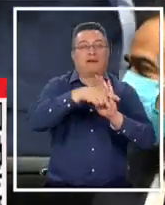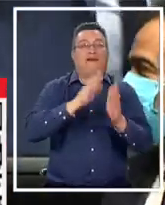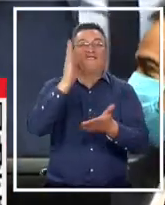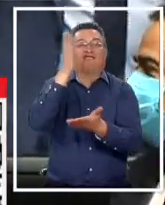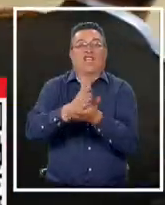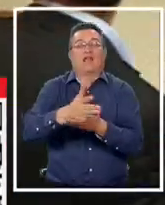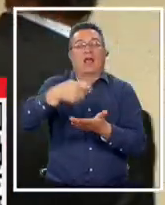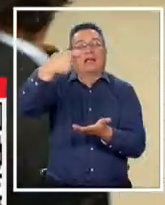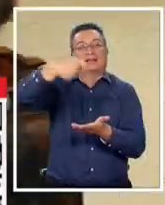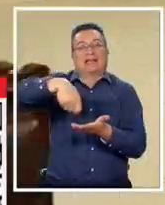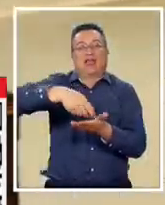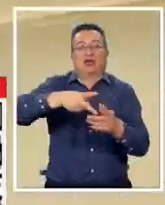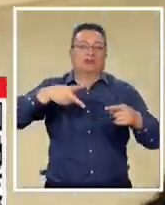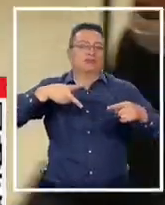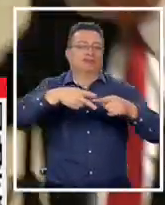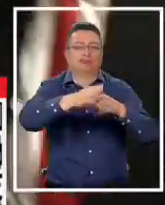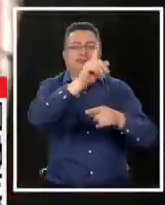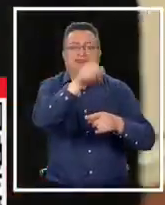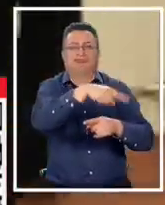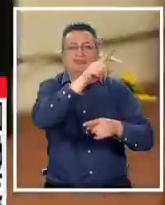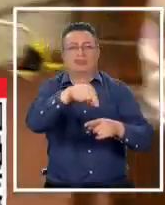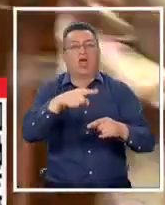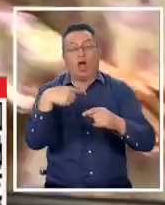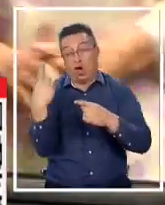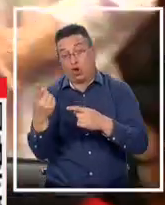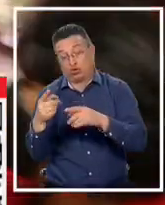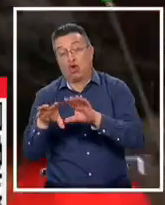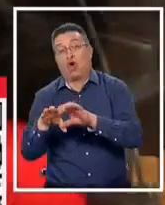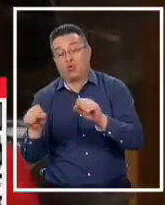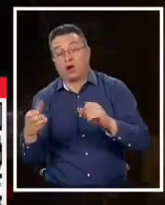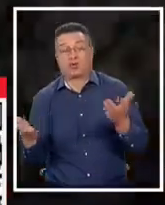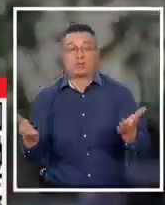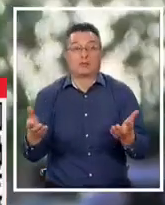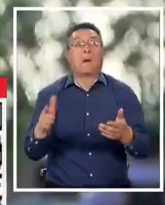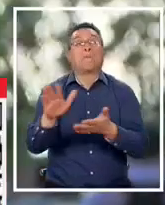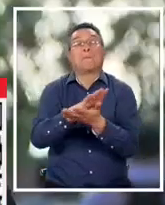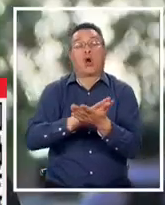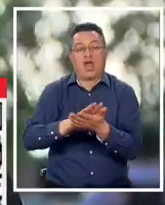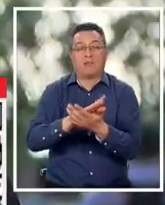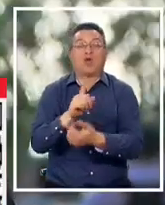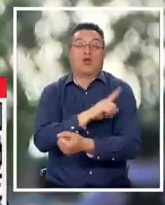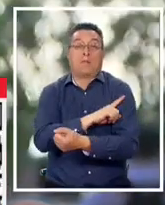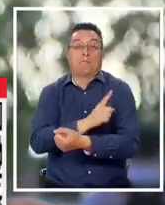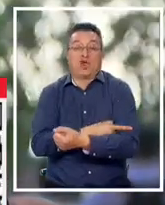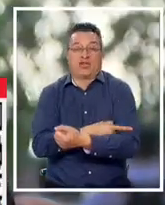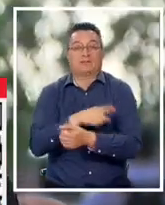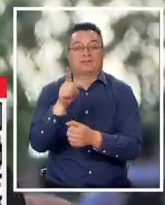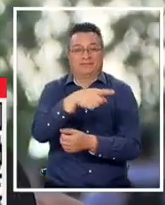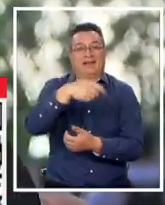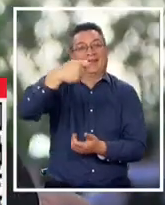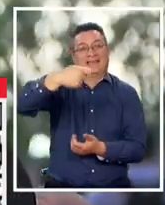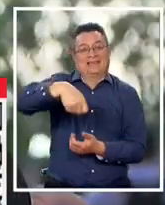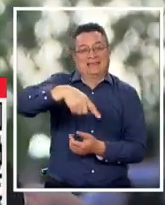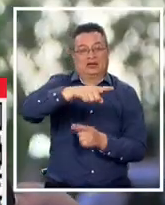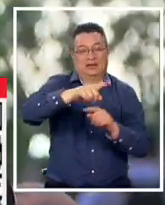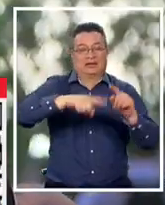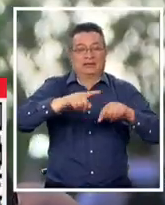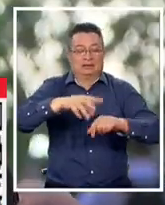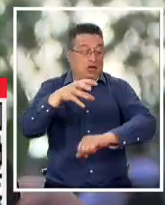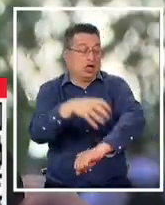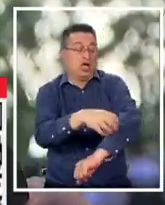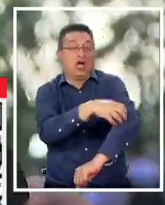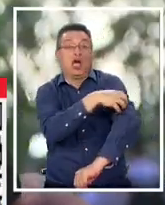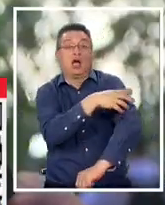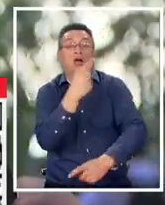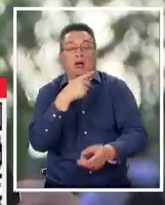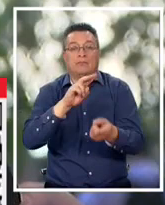de la Cámara Alta, lo que comparten otros convencionales. Por ejemplo, las atribuciones de la segunda Cámara, de la Cámara Territorial. Ahí